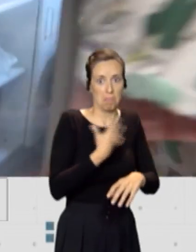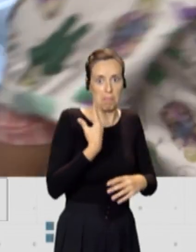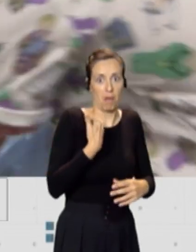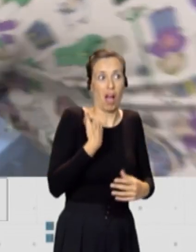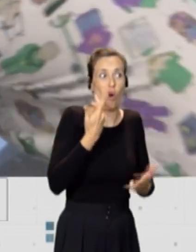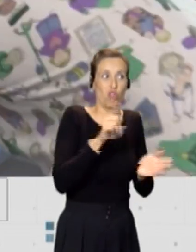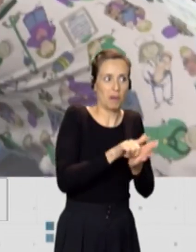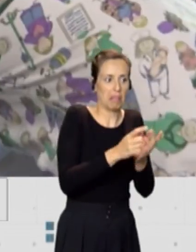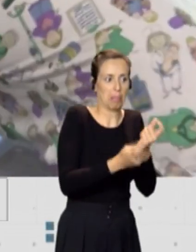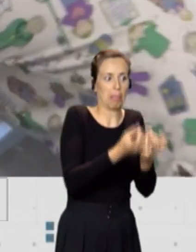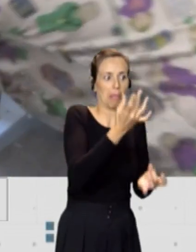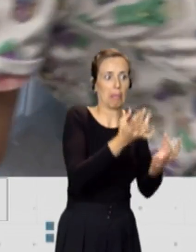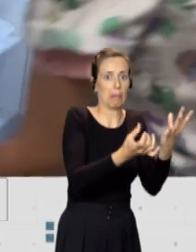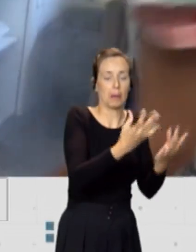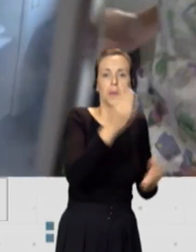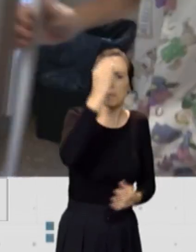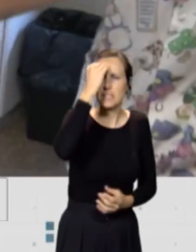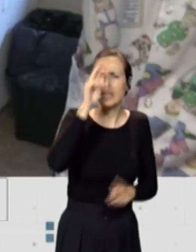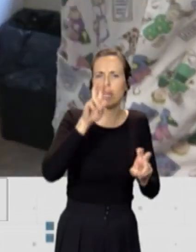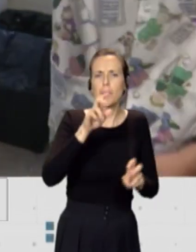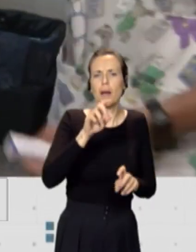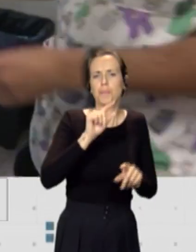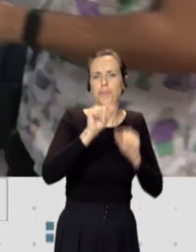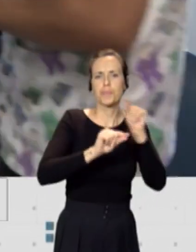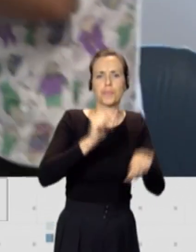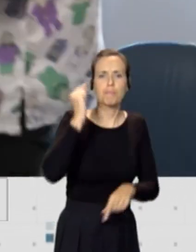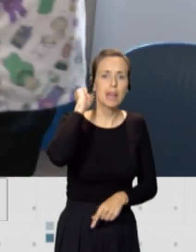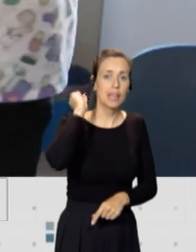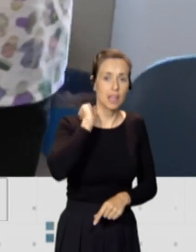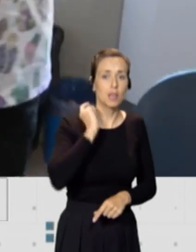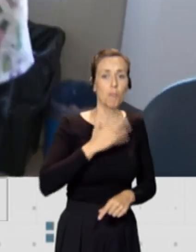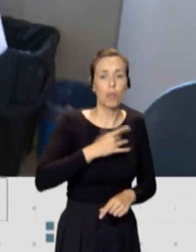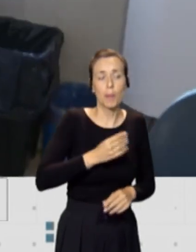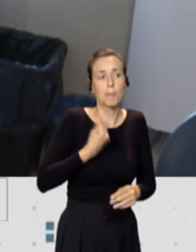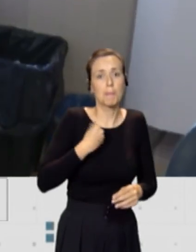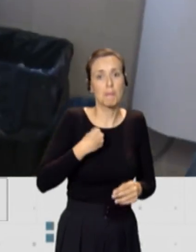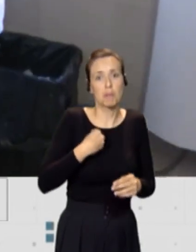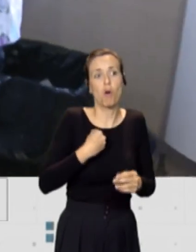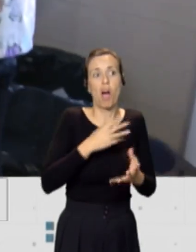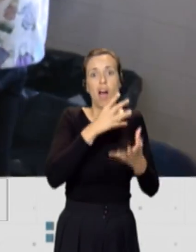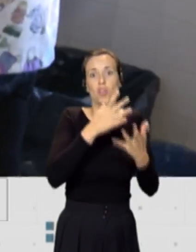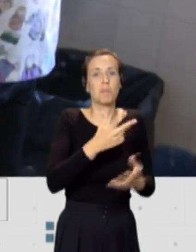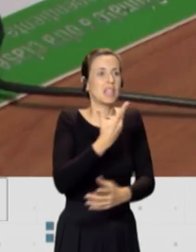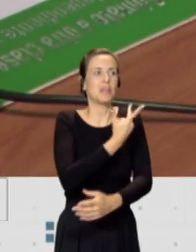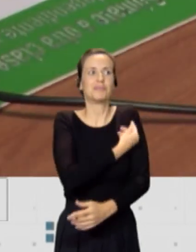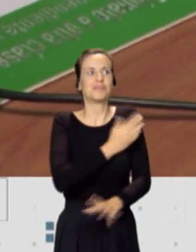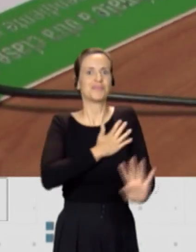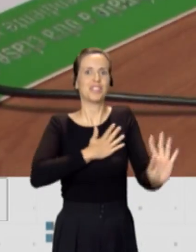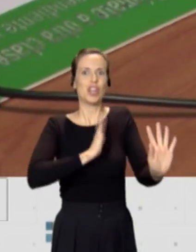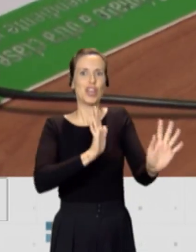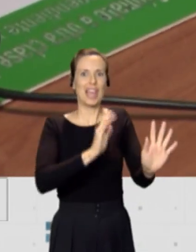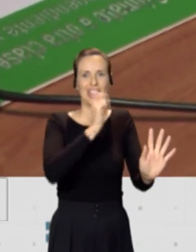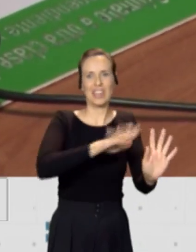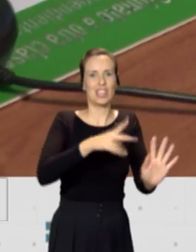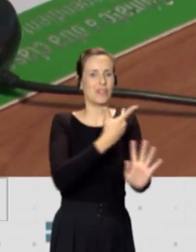podría deberse, en su opinión, a esa corriente que existe actualmente de no vacunar a los niños y a las